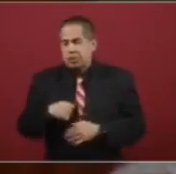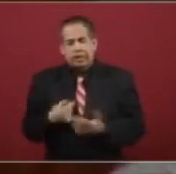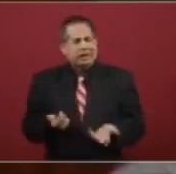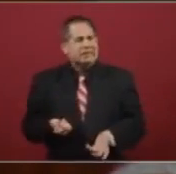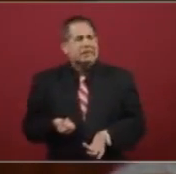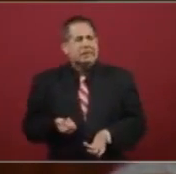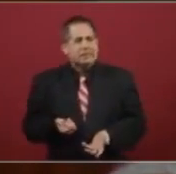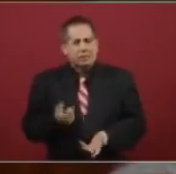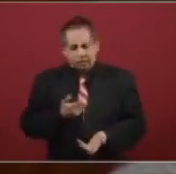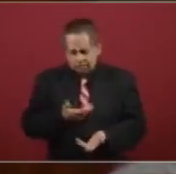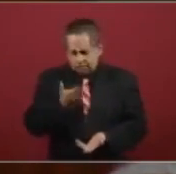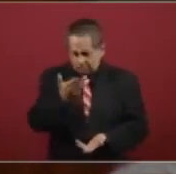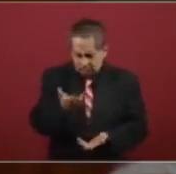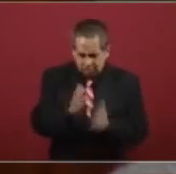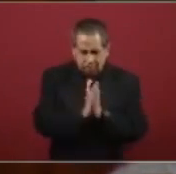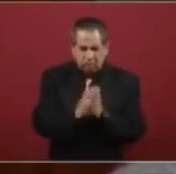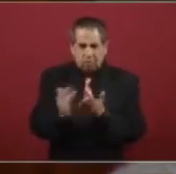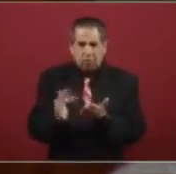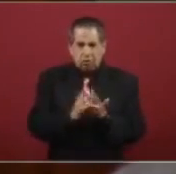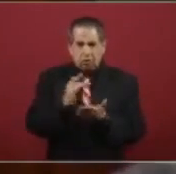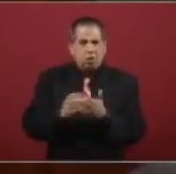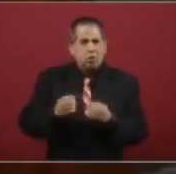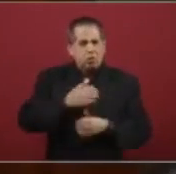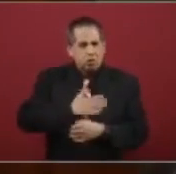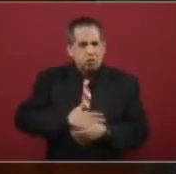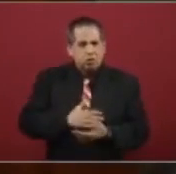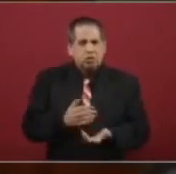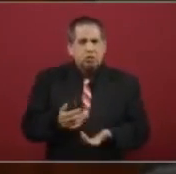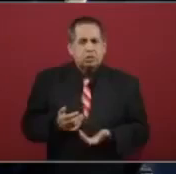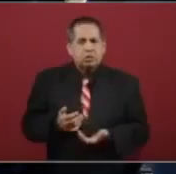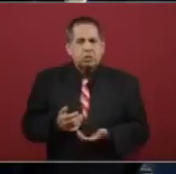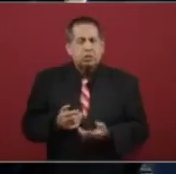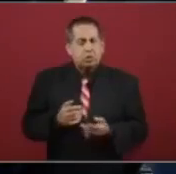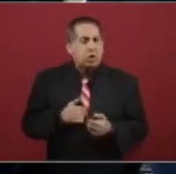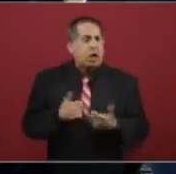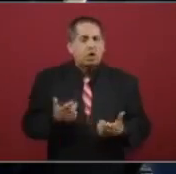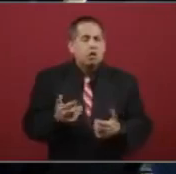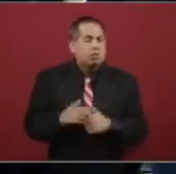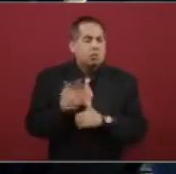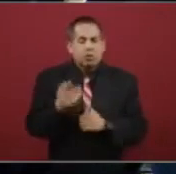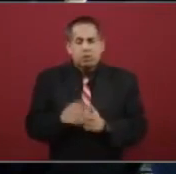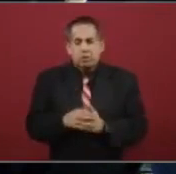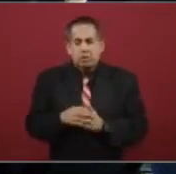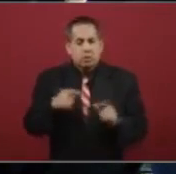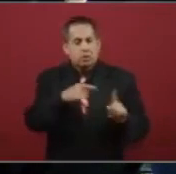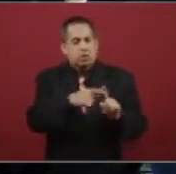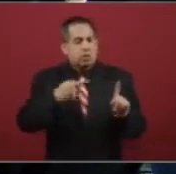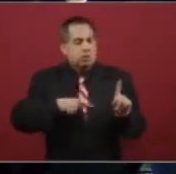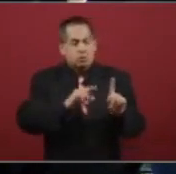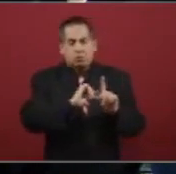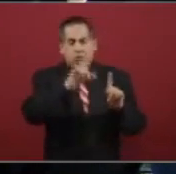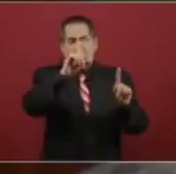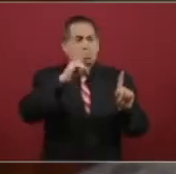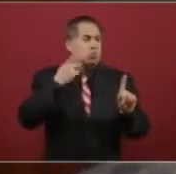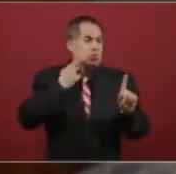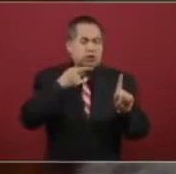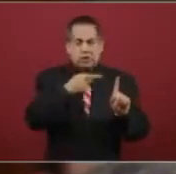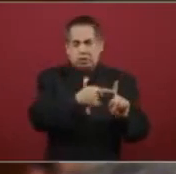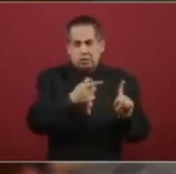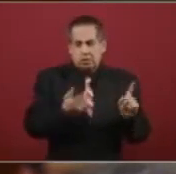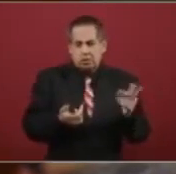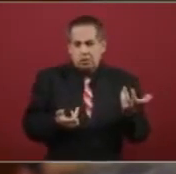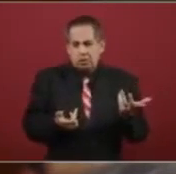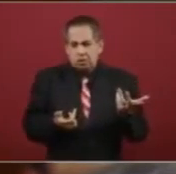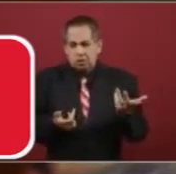por haber trabajado tanto en medios nacionales internacionales y locales en diversos medios de comunicación tanto escritos radiofónicos y